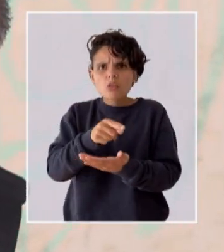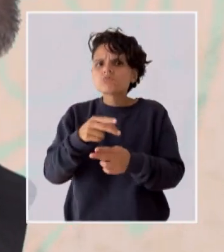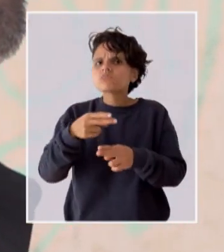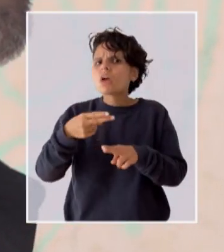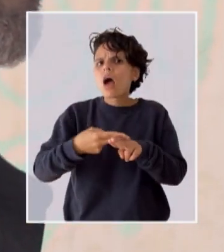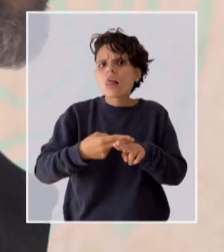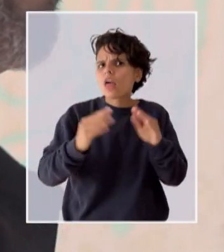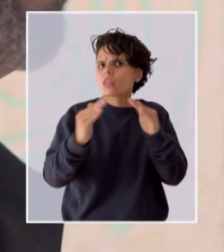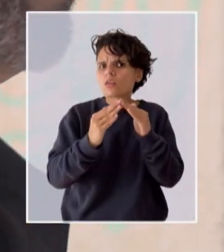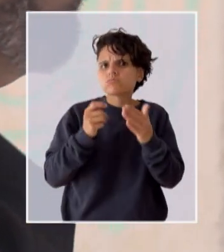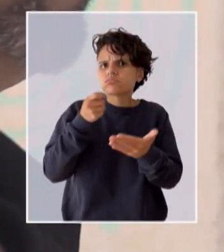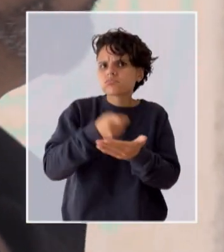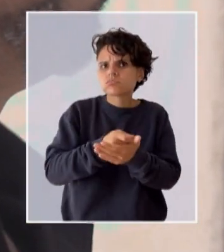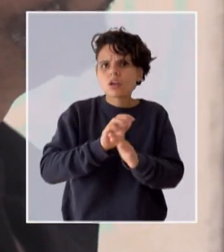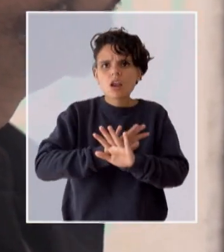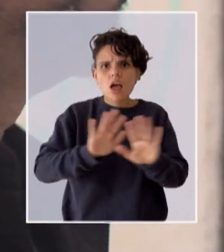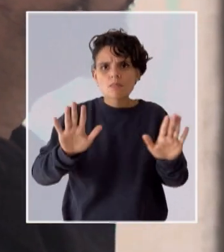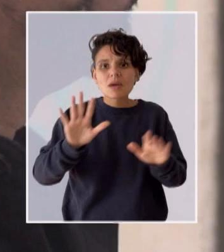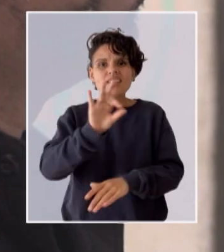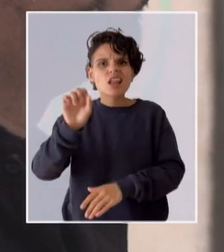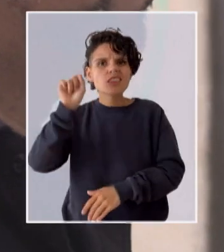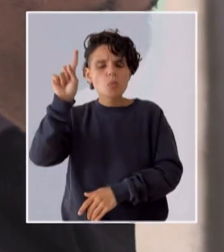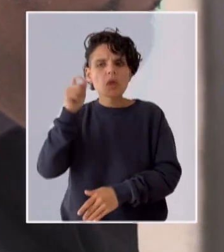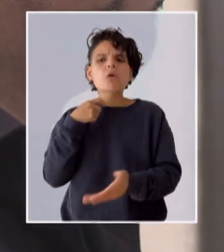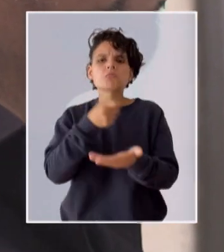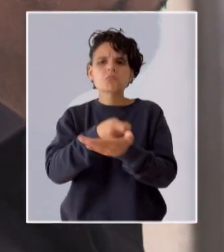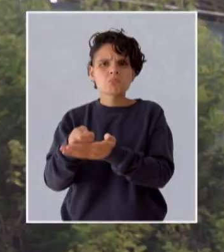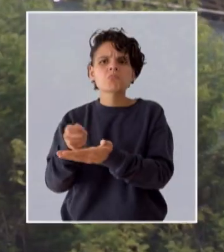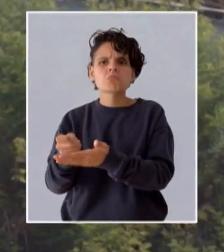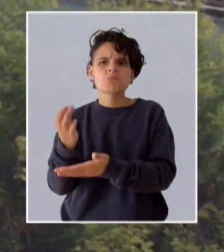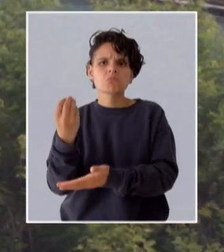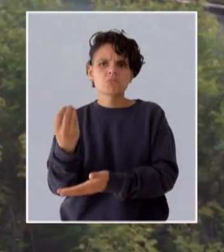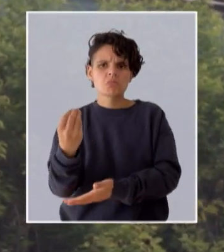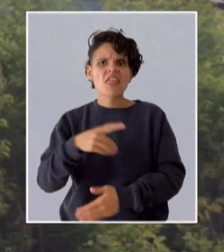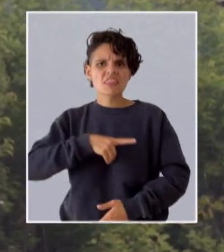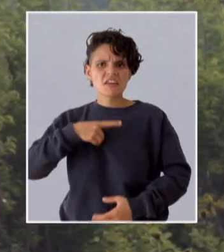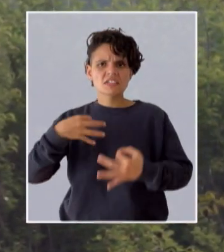Con 500 mil pesos recién podrías tener una vida un poco más digna.